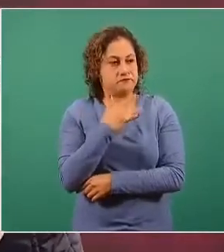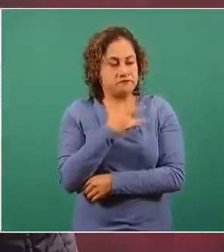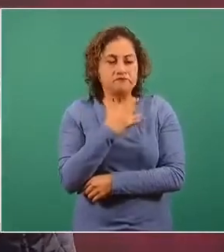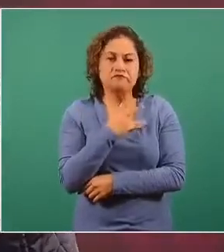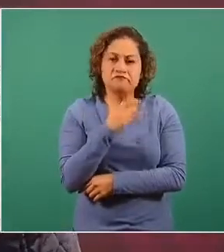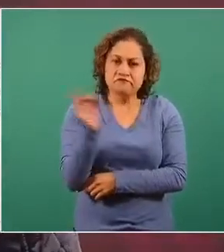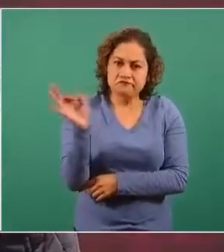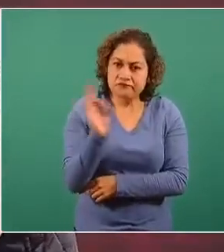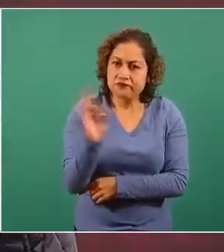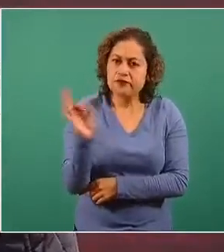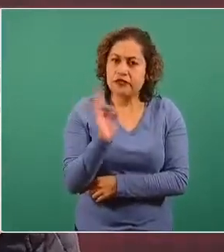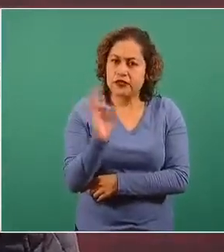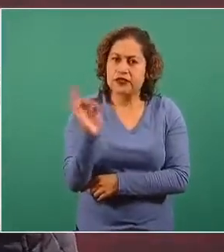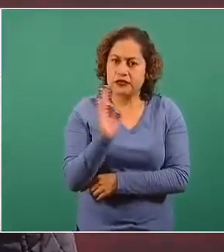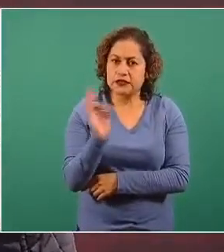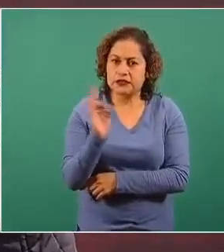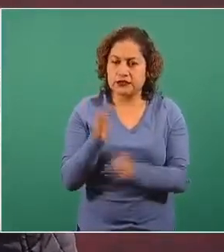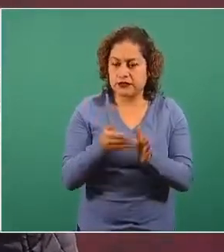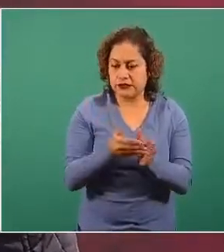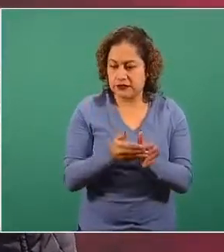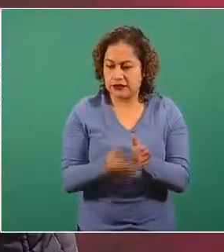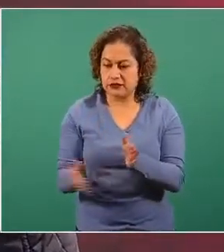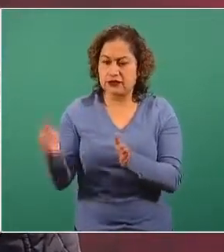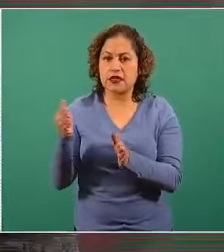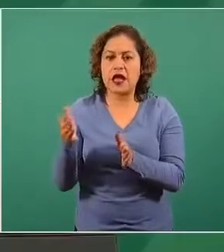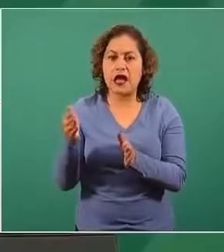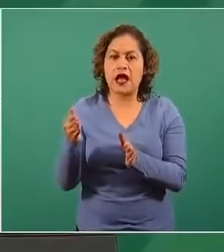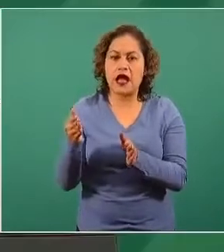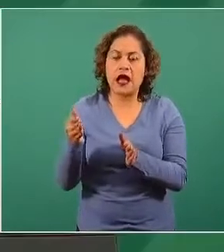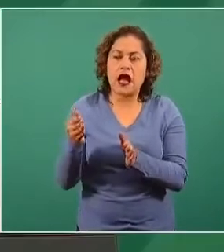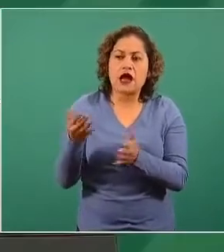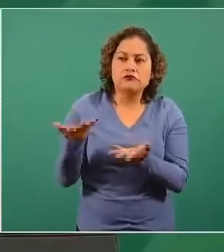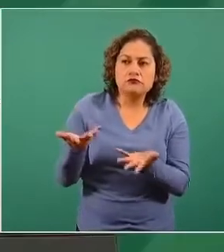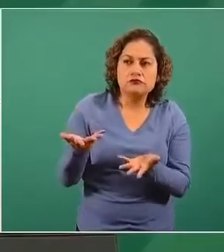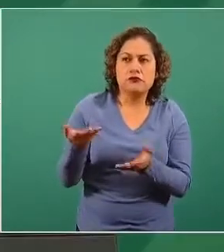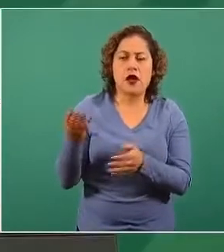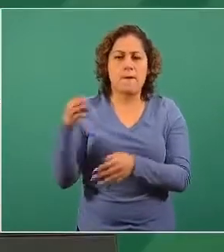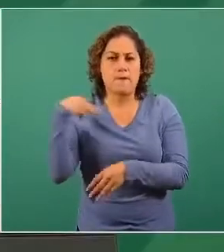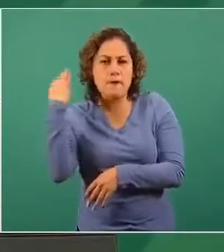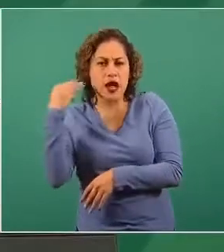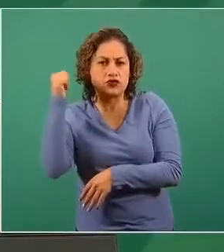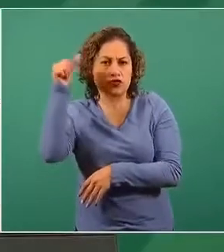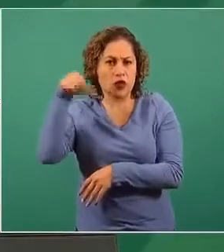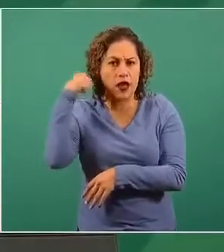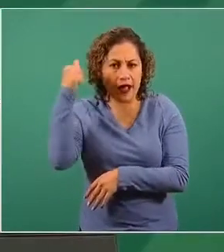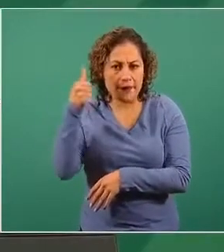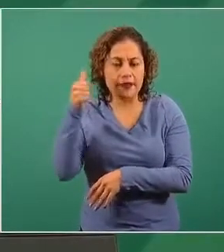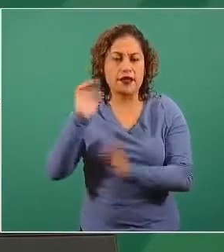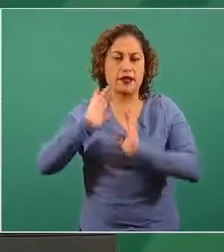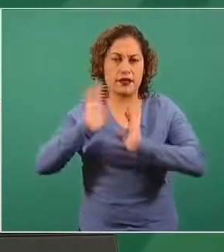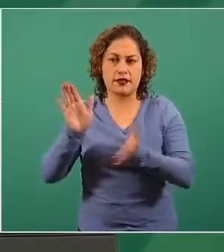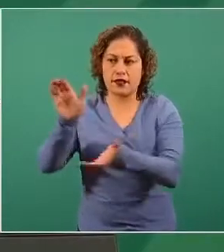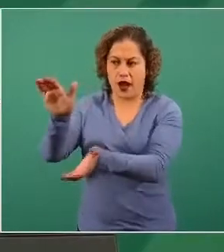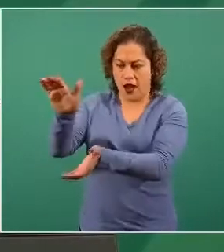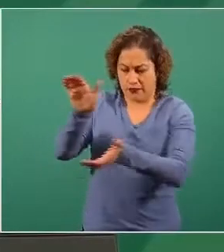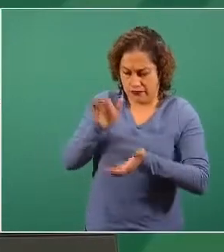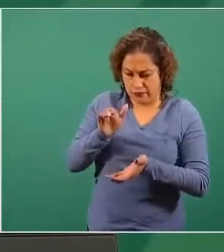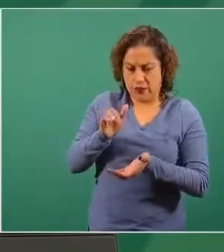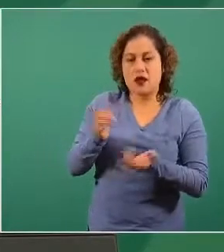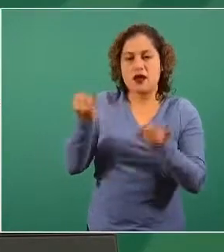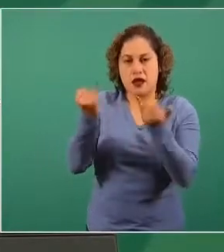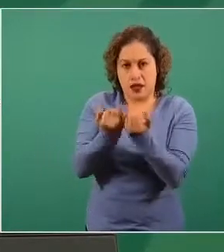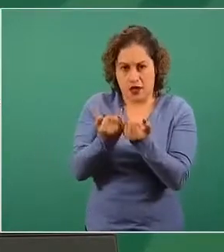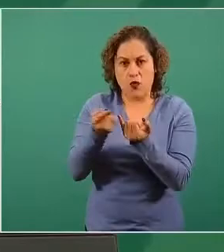que también en este primer trimestre o cuatrimestre del año estemos ya recibiendo vacunas de